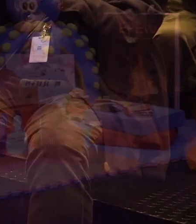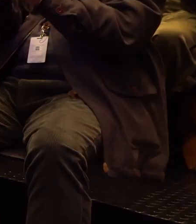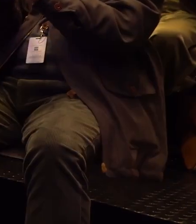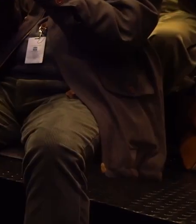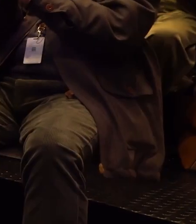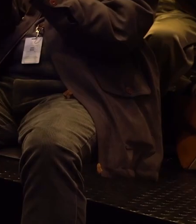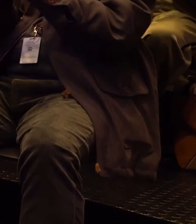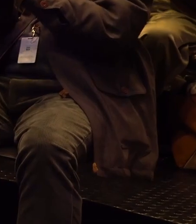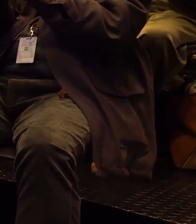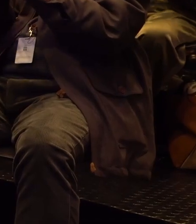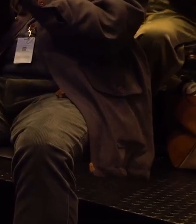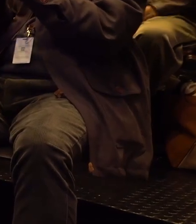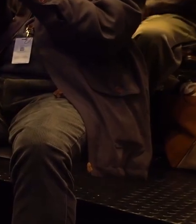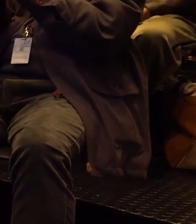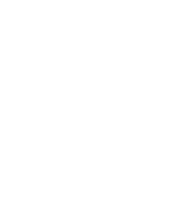enriquecedoras.